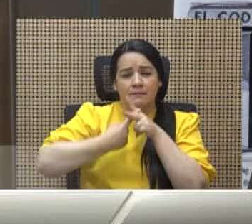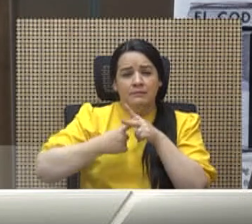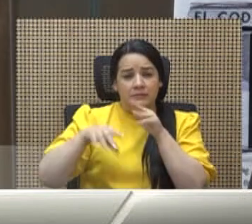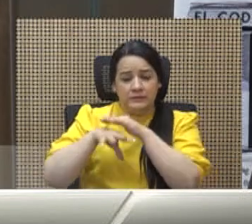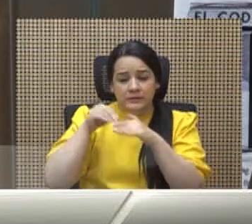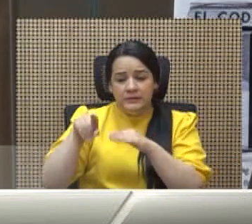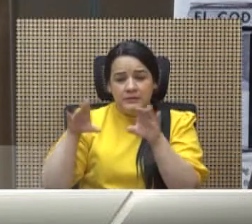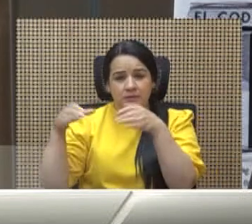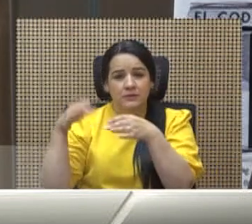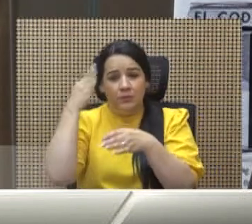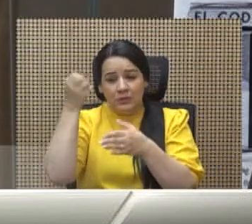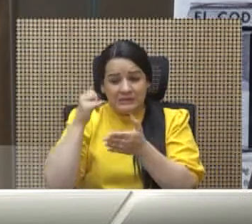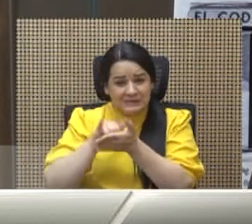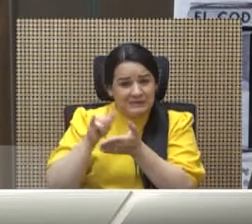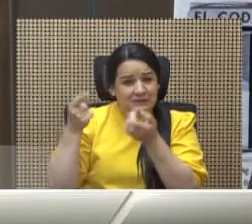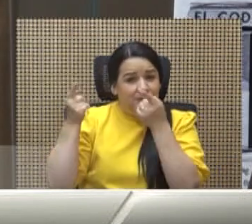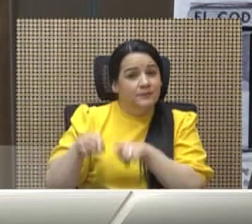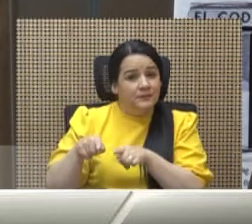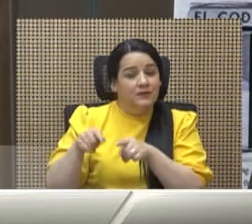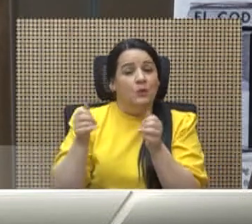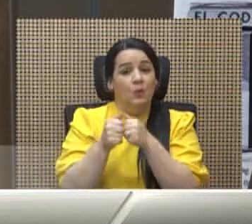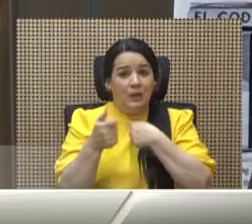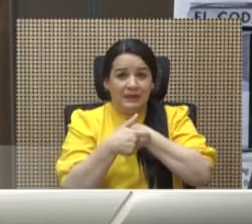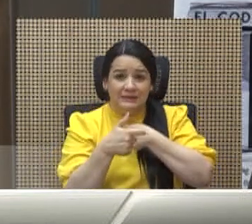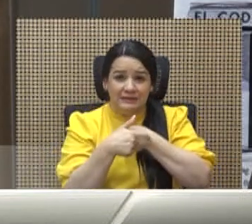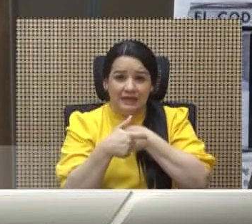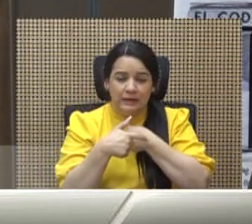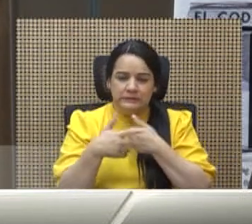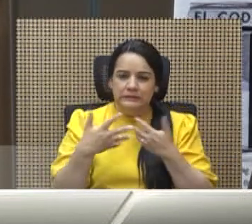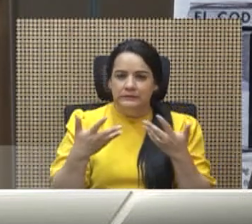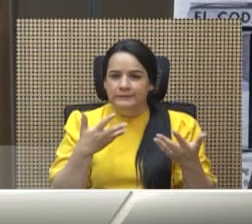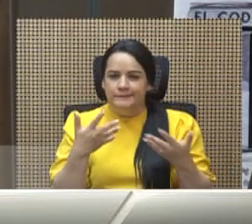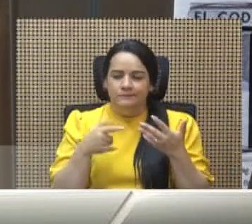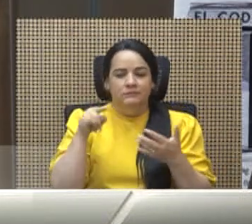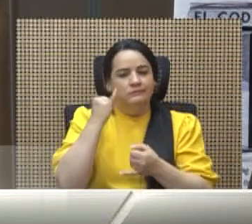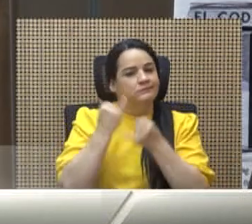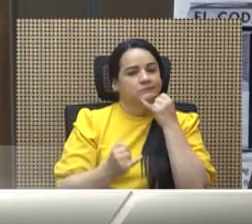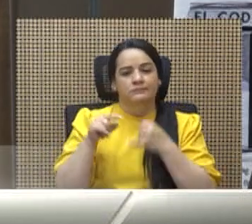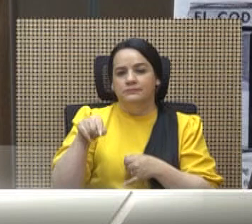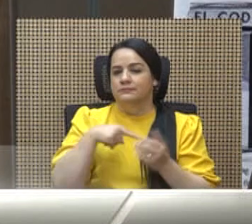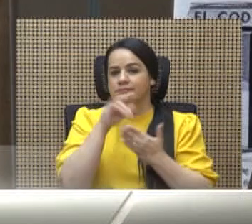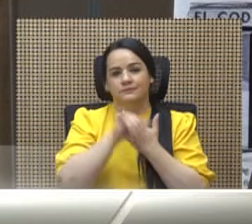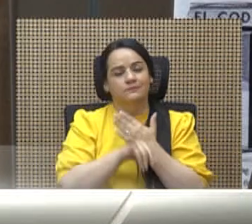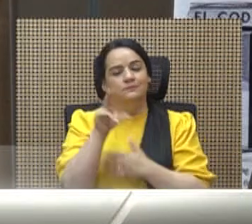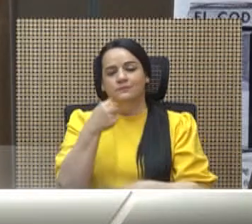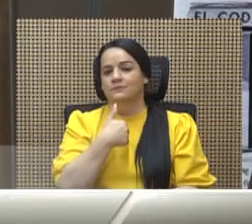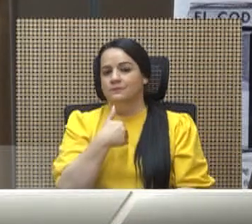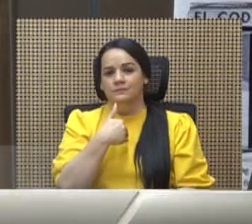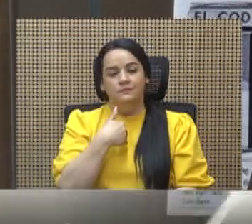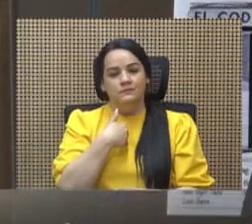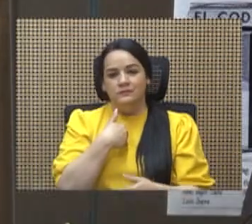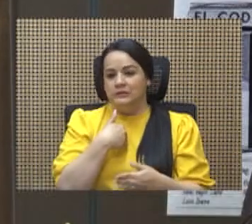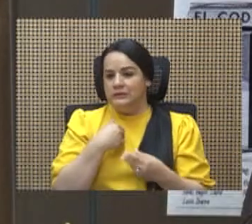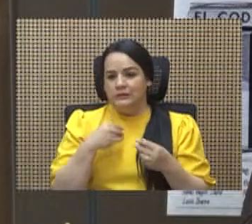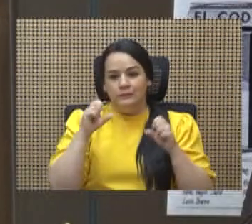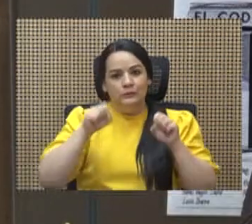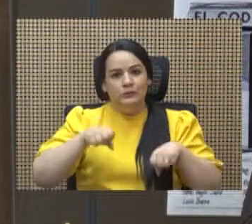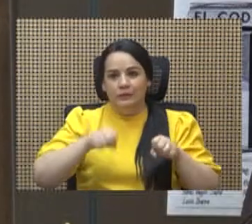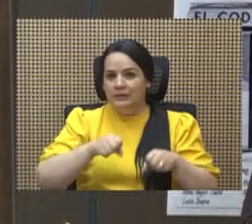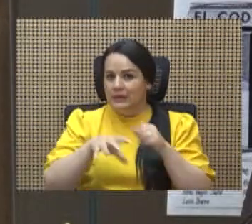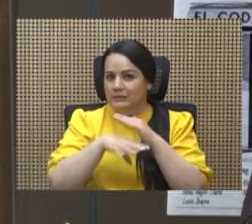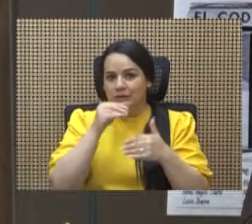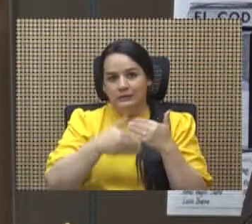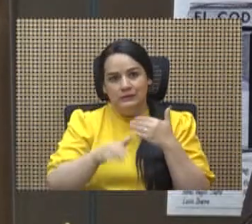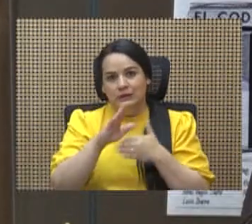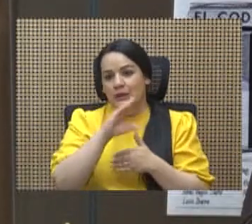eso con los tiempos Al final este proyecto no tendría cabida porque evidentemente un presupuesto